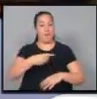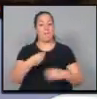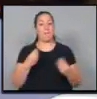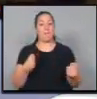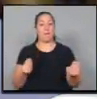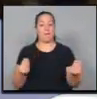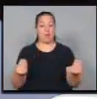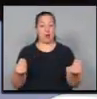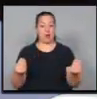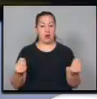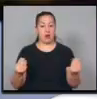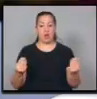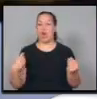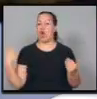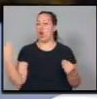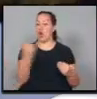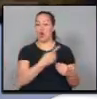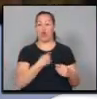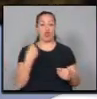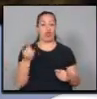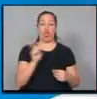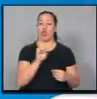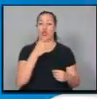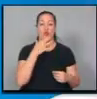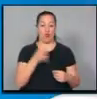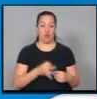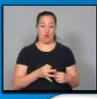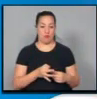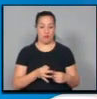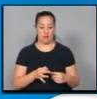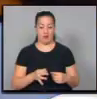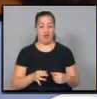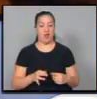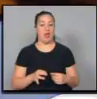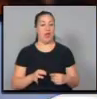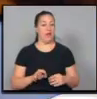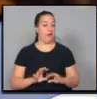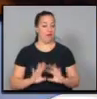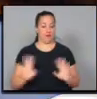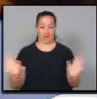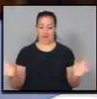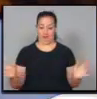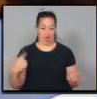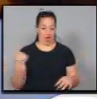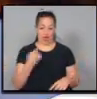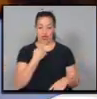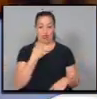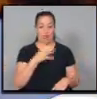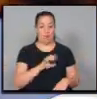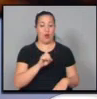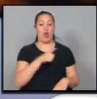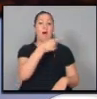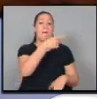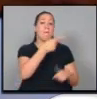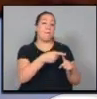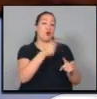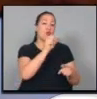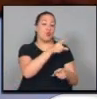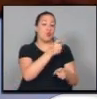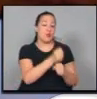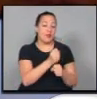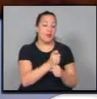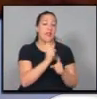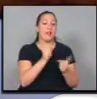O sea, nosotros llegamos ni a palos a esto. Graciela, digamos, por su profesión y además por su